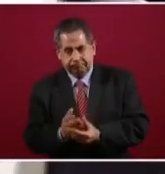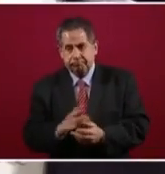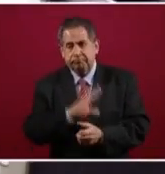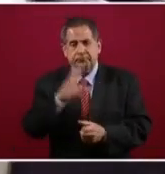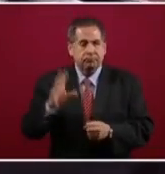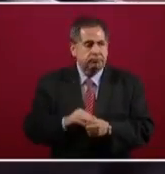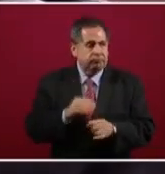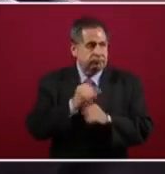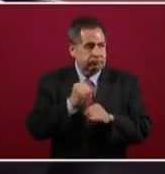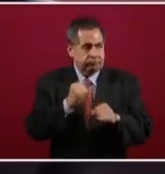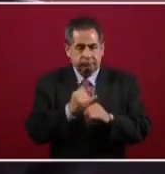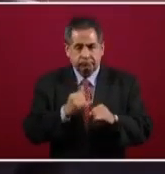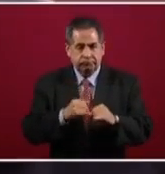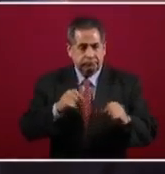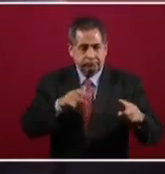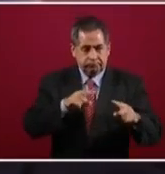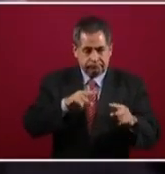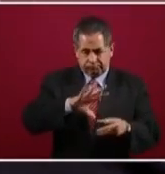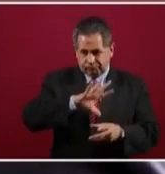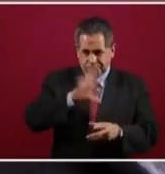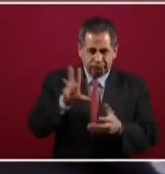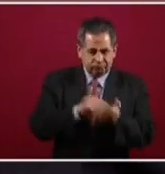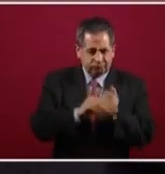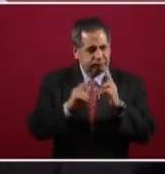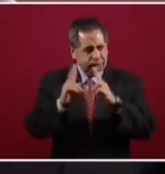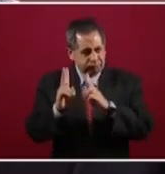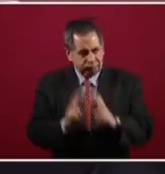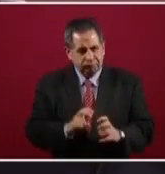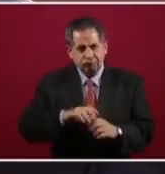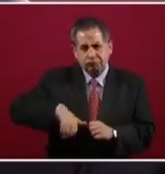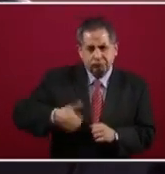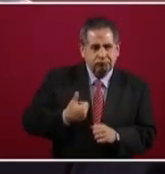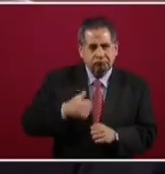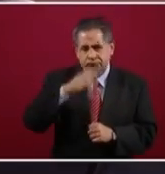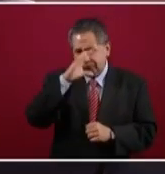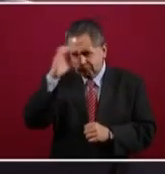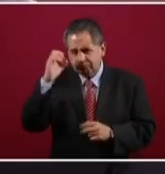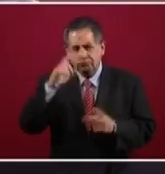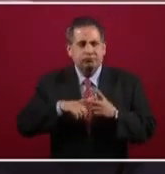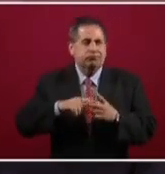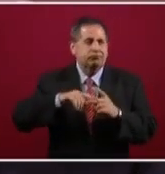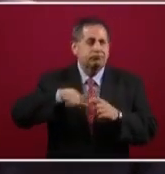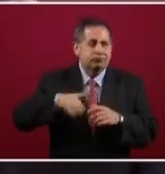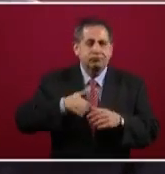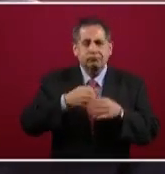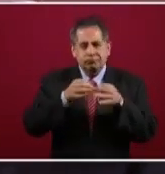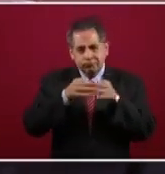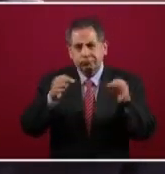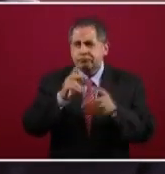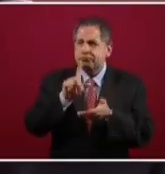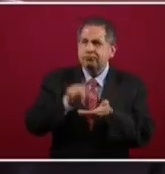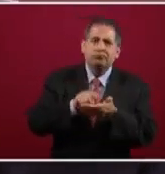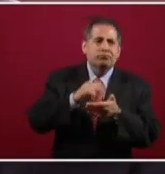de redes donde hay fotos y hay declaraciones